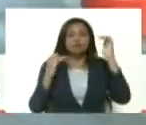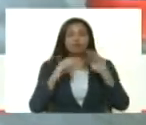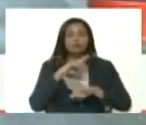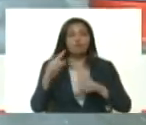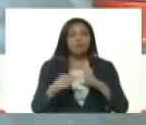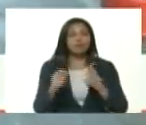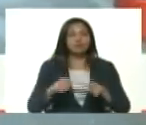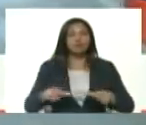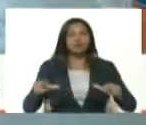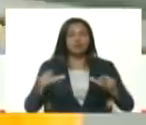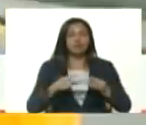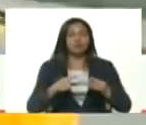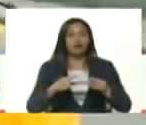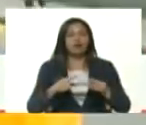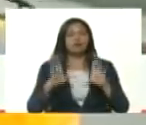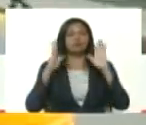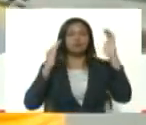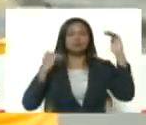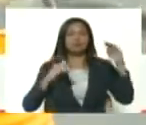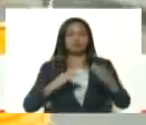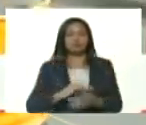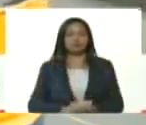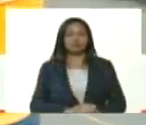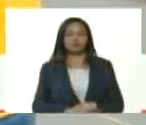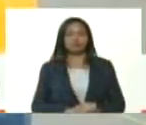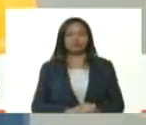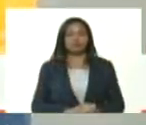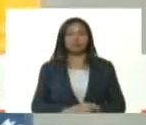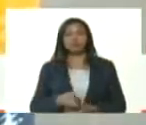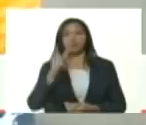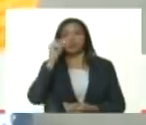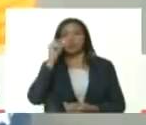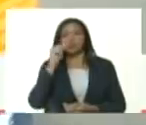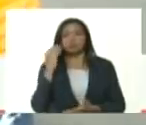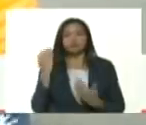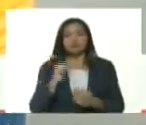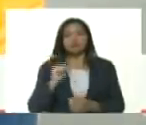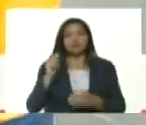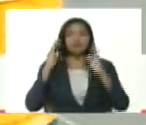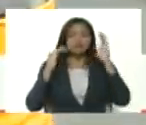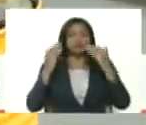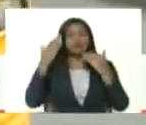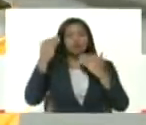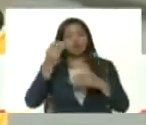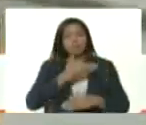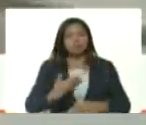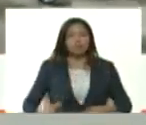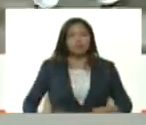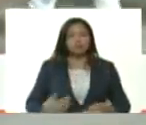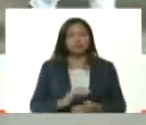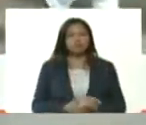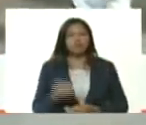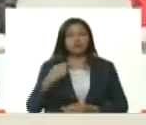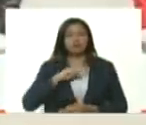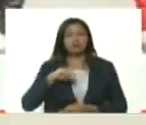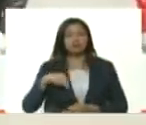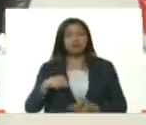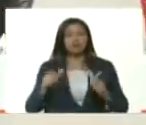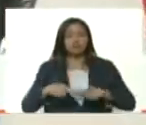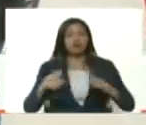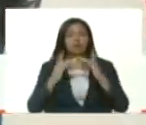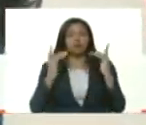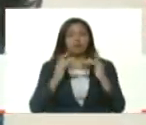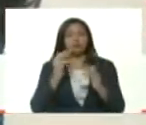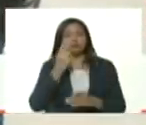los puestos de atención. Mervin. Así es, saludo presidente. Aquí estamos desde este puente